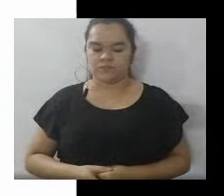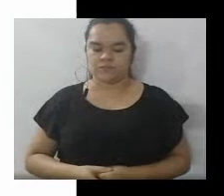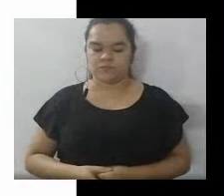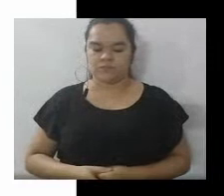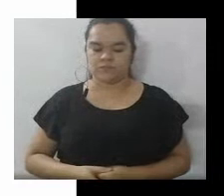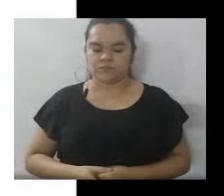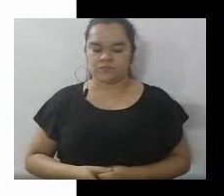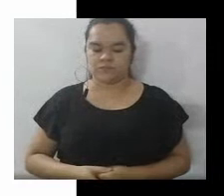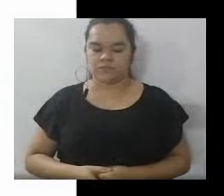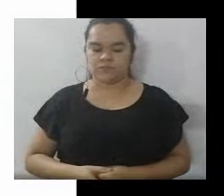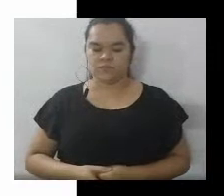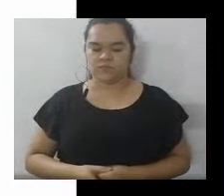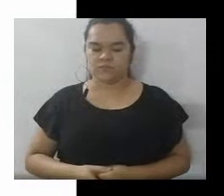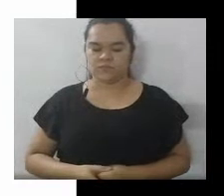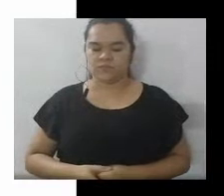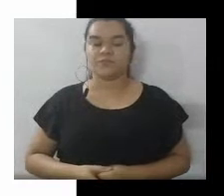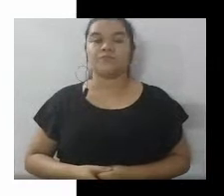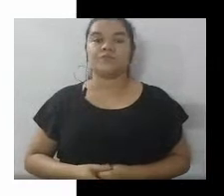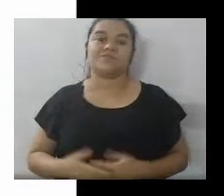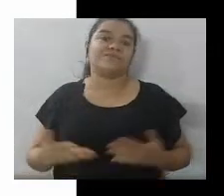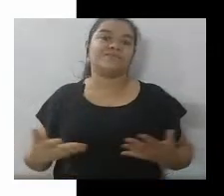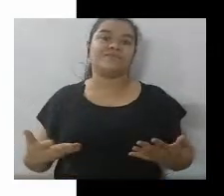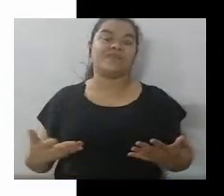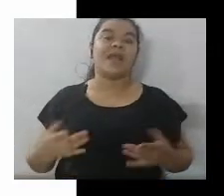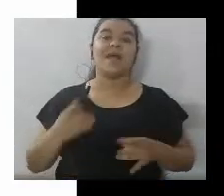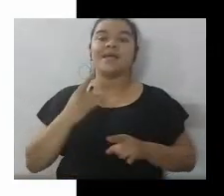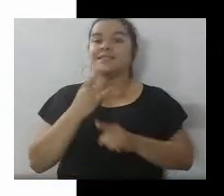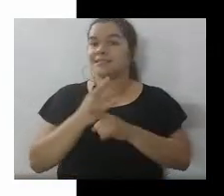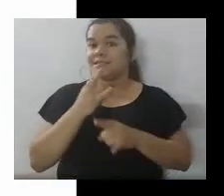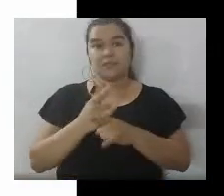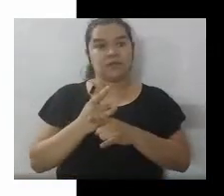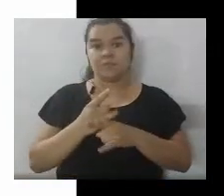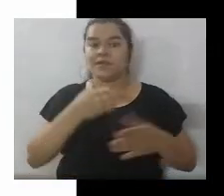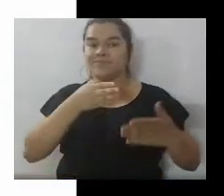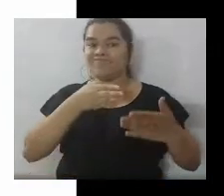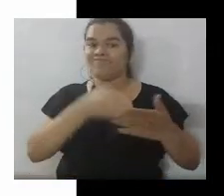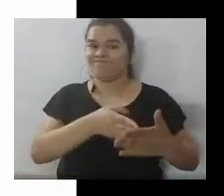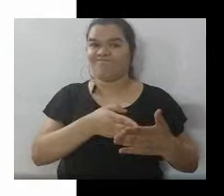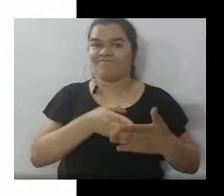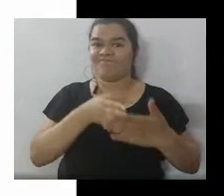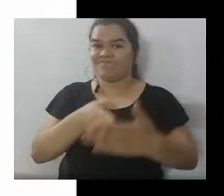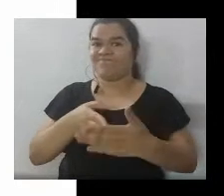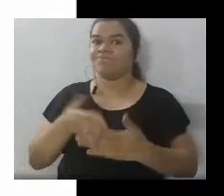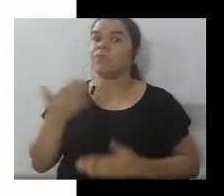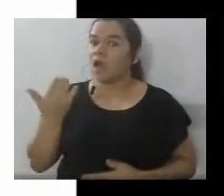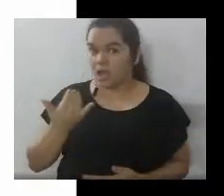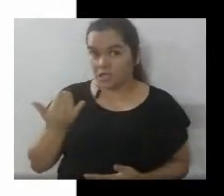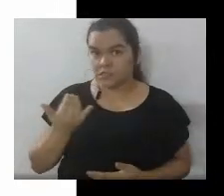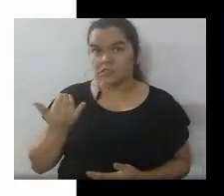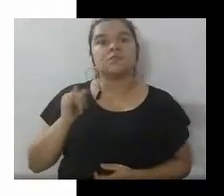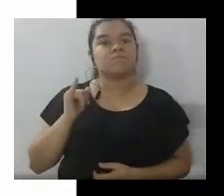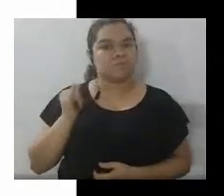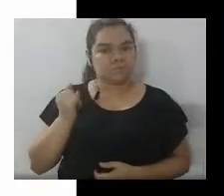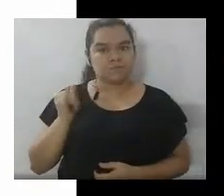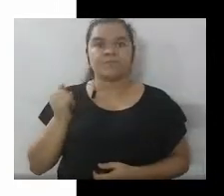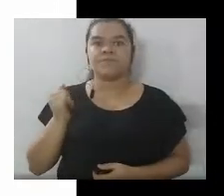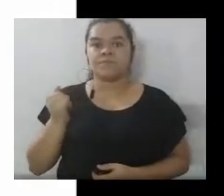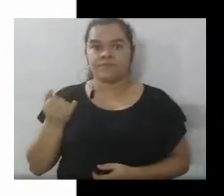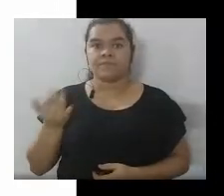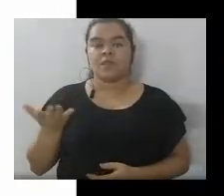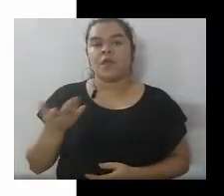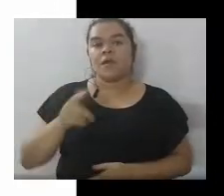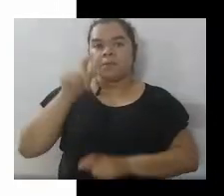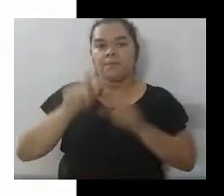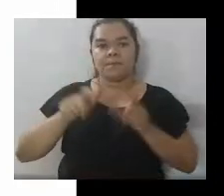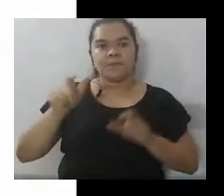Entonces, obviamente que los obstáculos aparecen, ¿no? Quiero decir, los profesionales